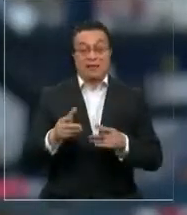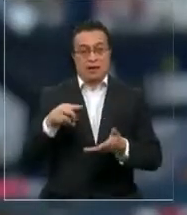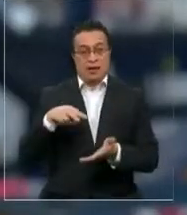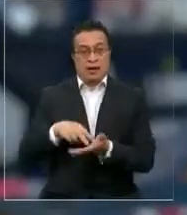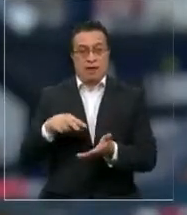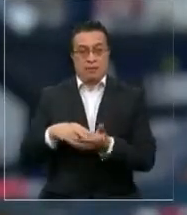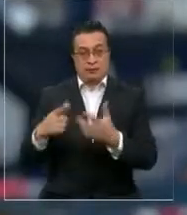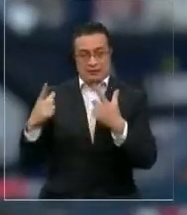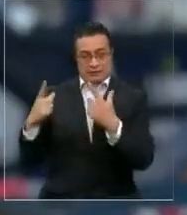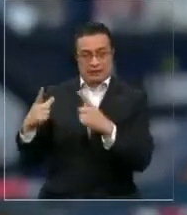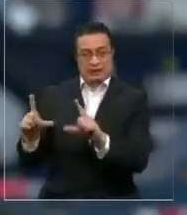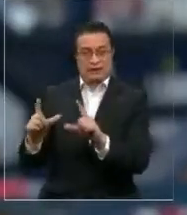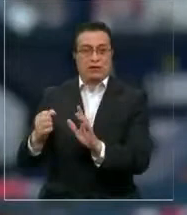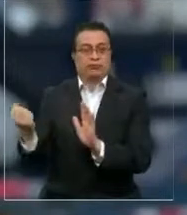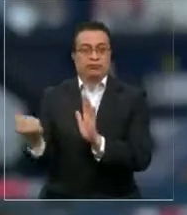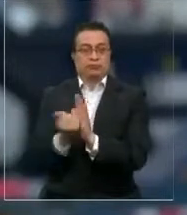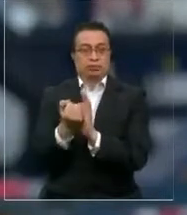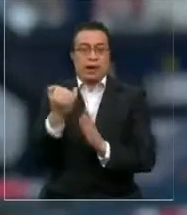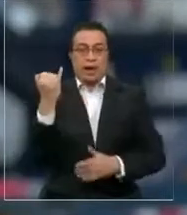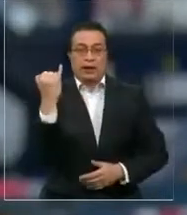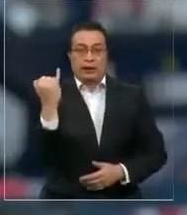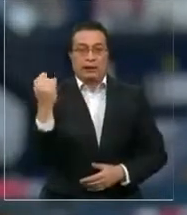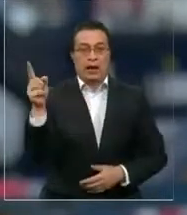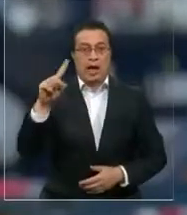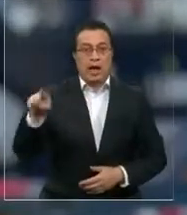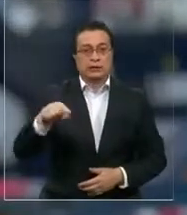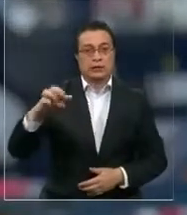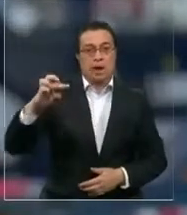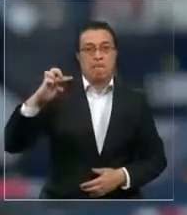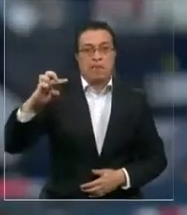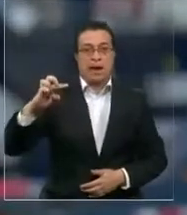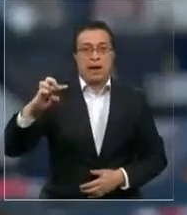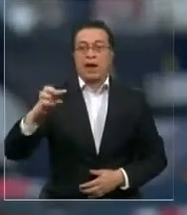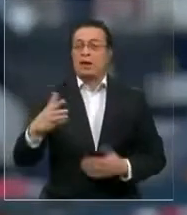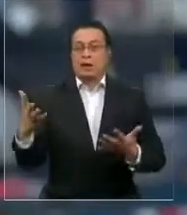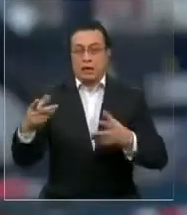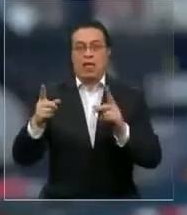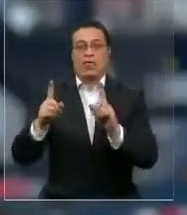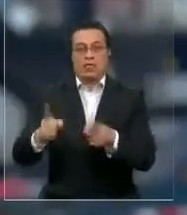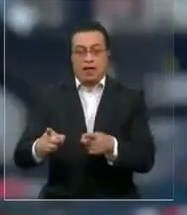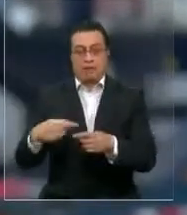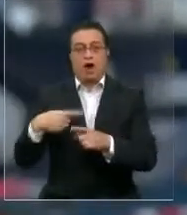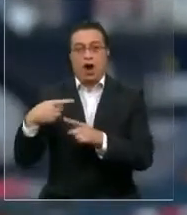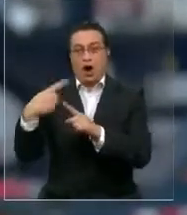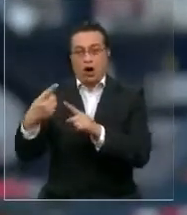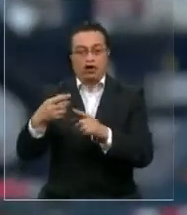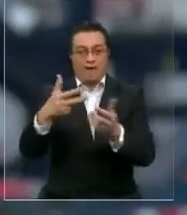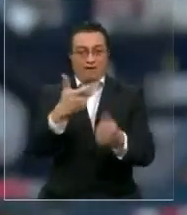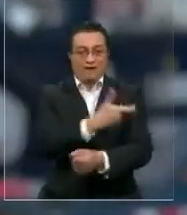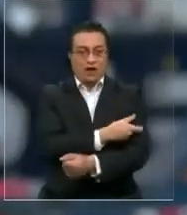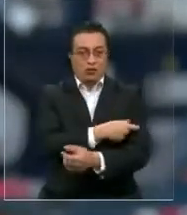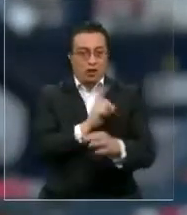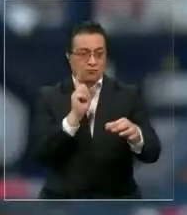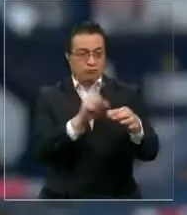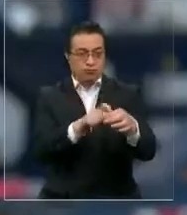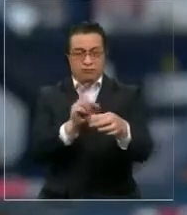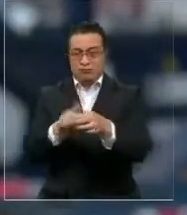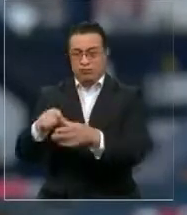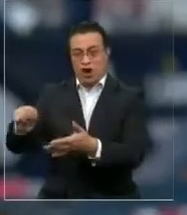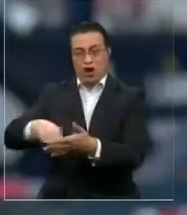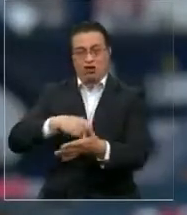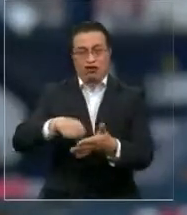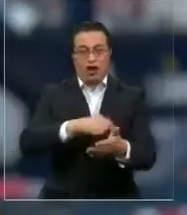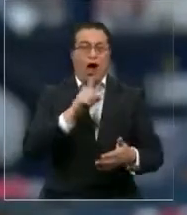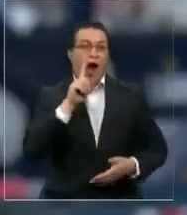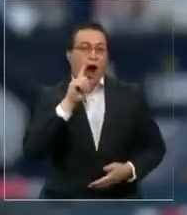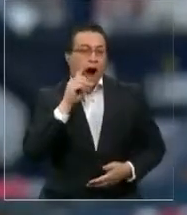de certificación del Instituto de Salud Pública para que certifique las otras vacunas con quien tenemos contrato, y en la medida